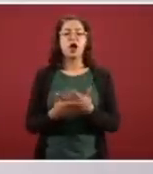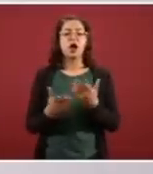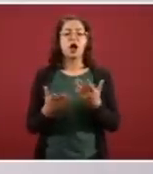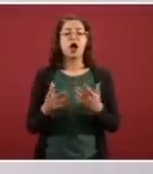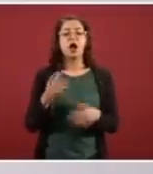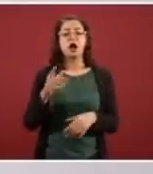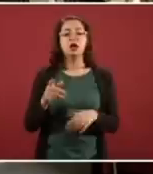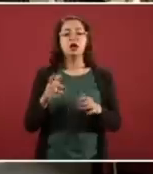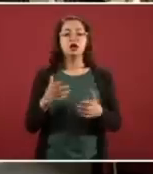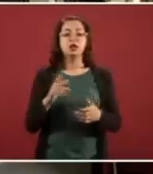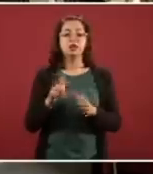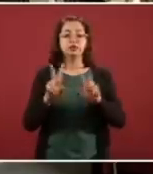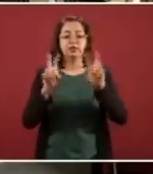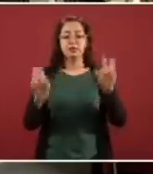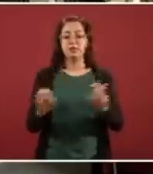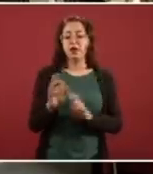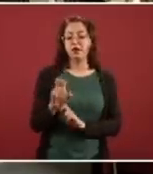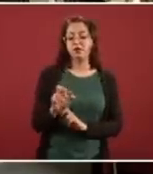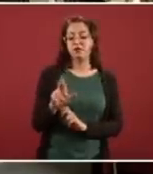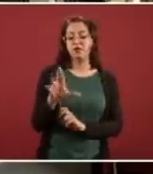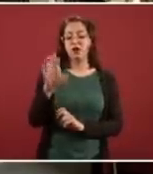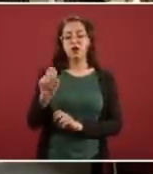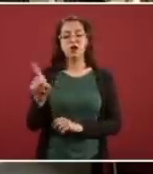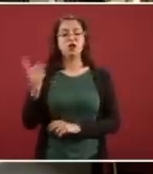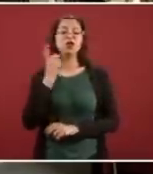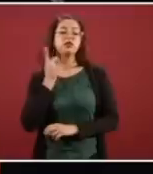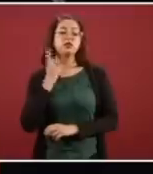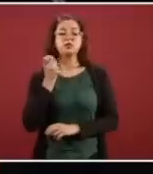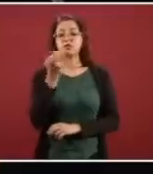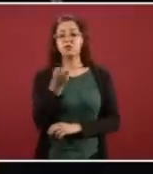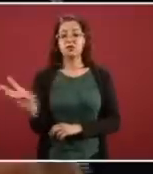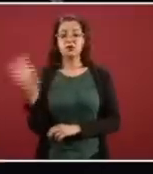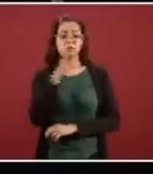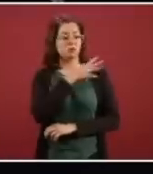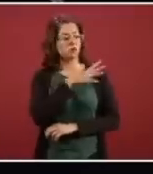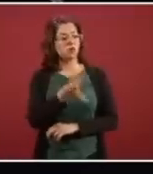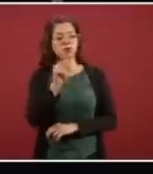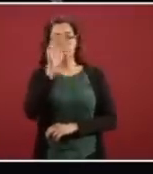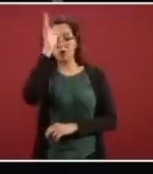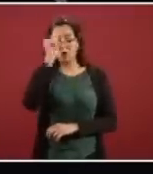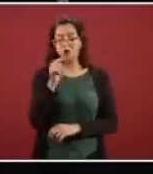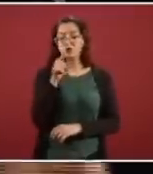la minuta en materia de fuero. Preguntarle si usted piensa hablar con Mario Delgado,